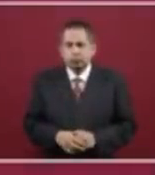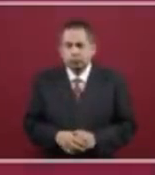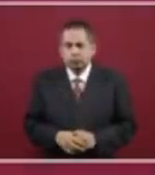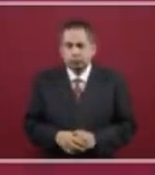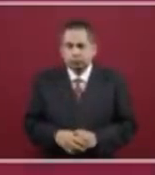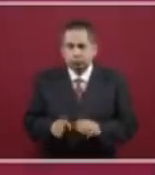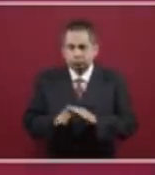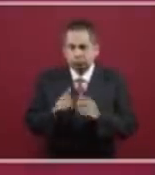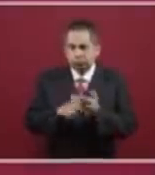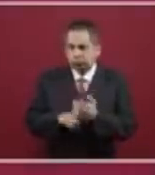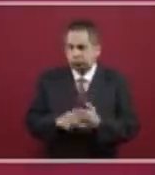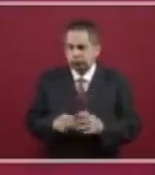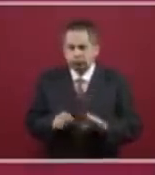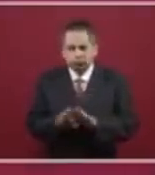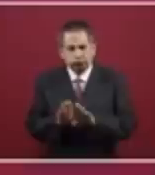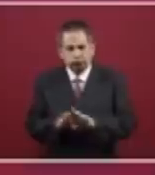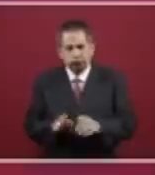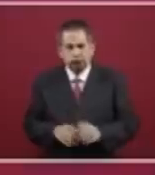se